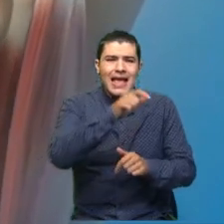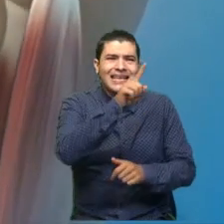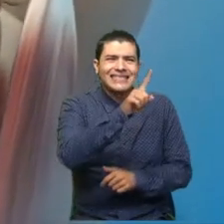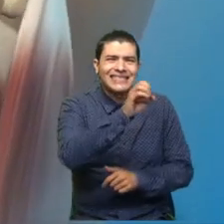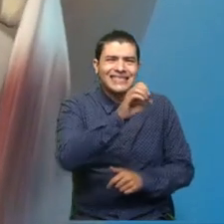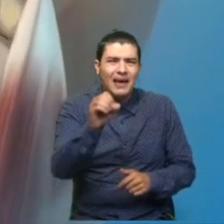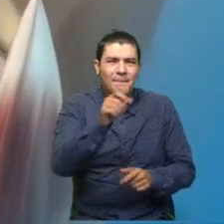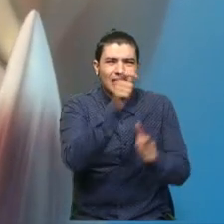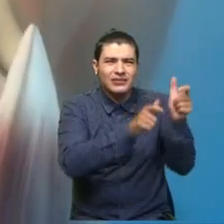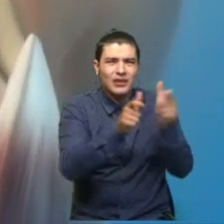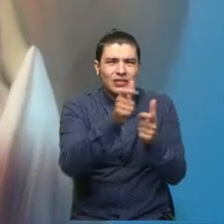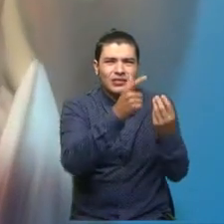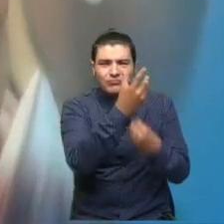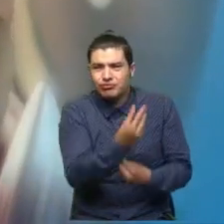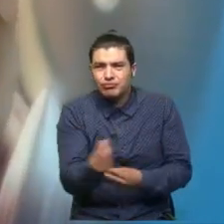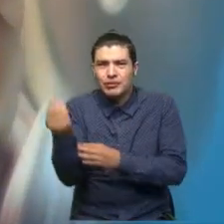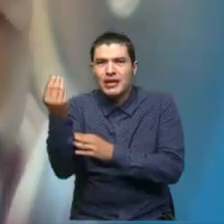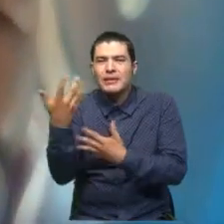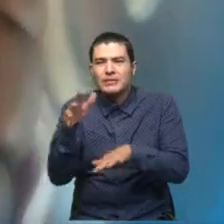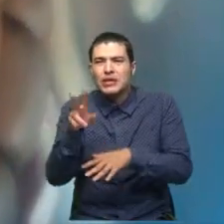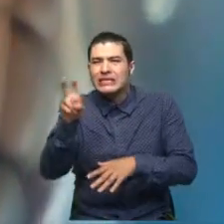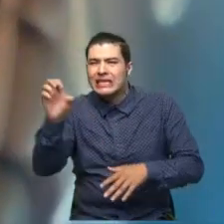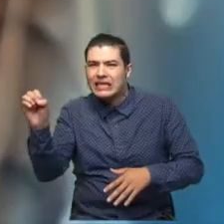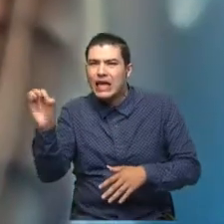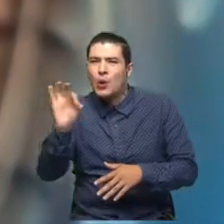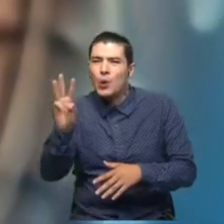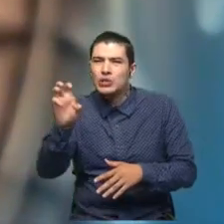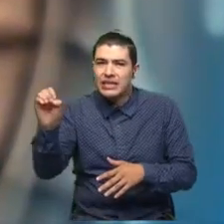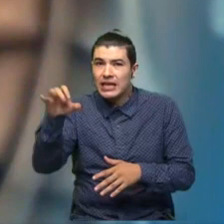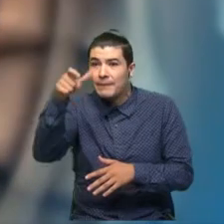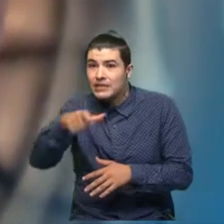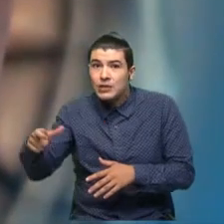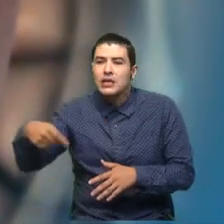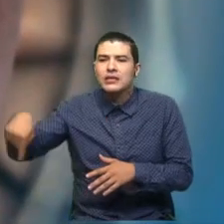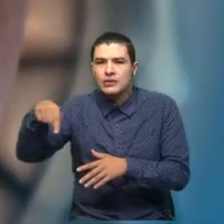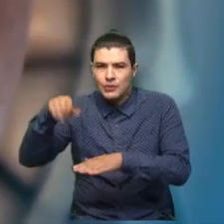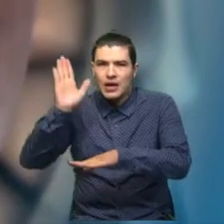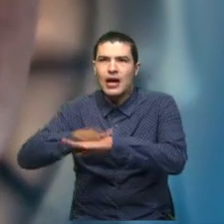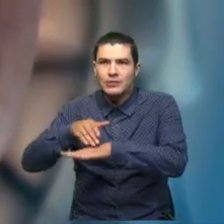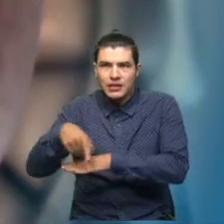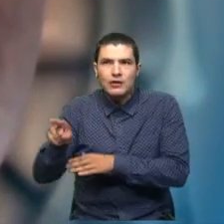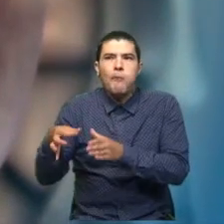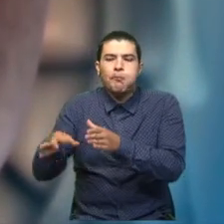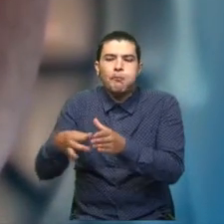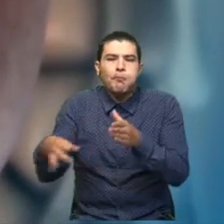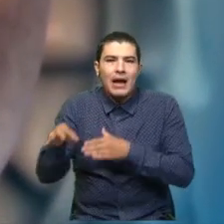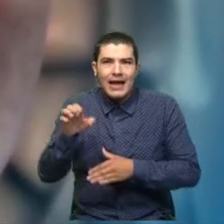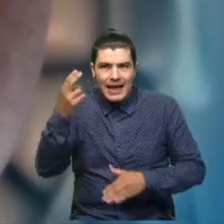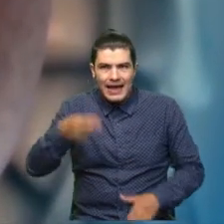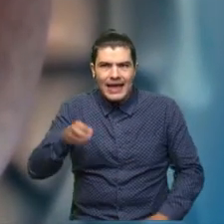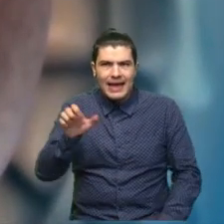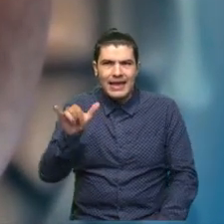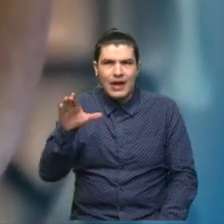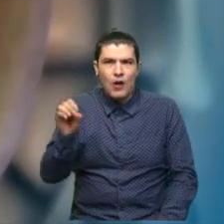con diagnóstico de gastritis, entre un 70 y 80% es por causa del Helicobacter pylori y entre un